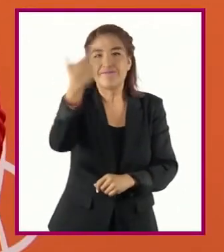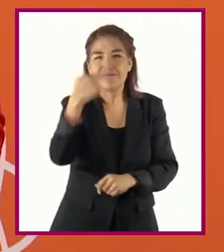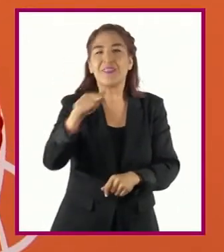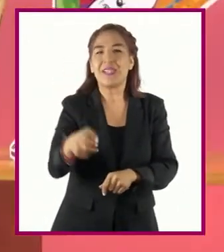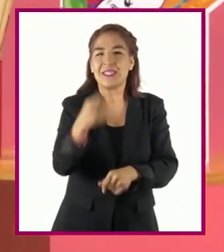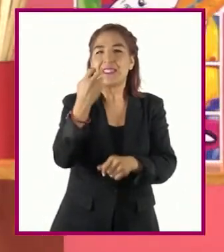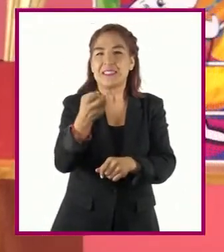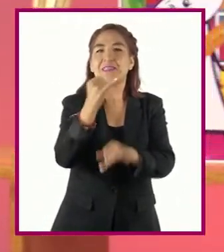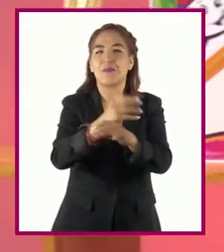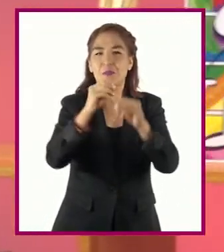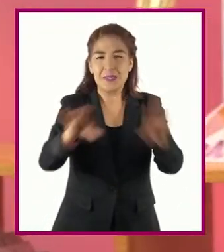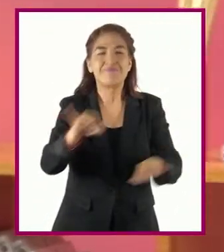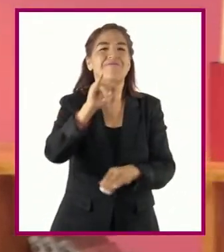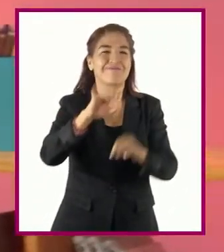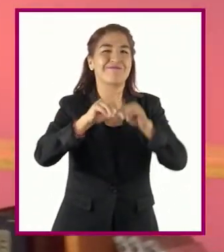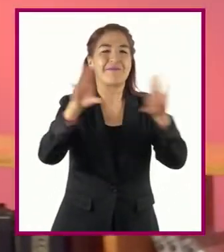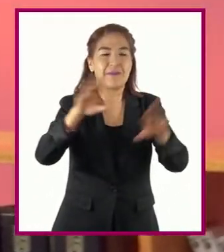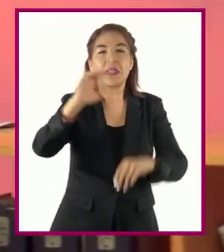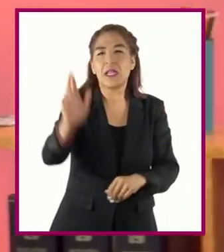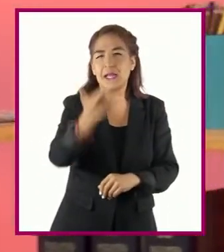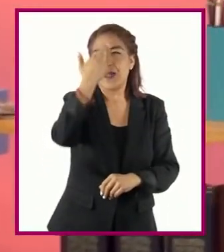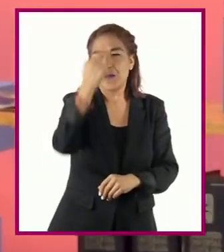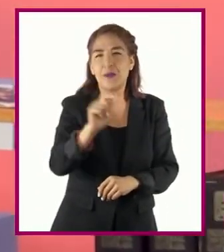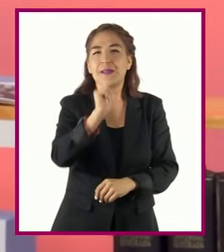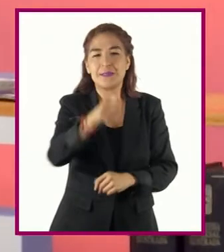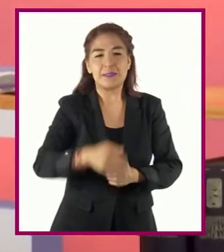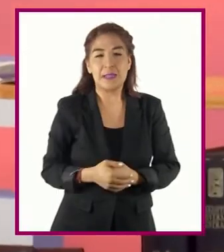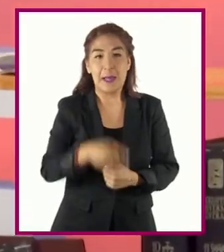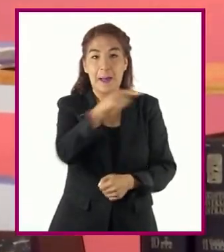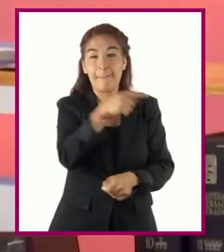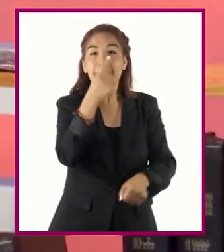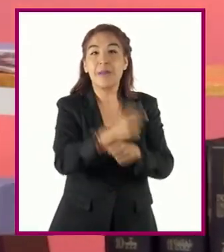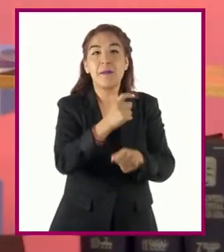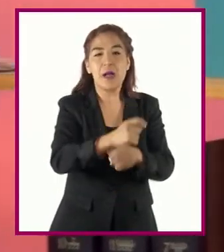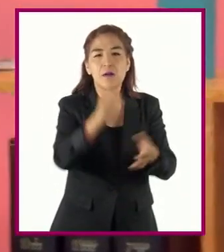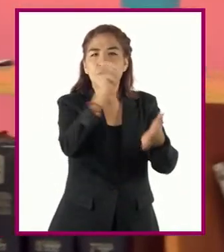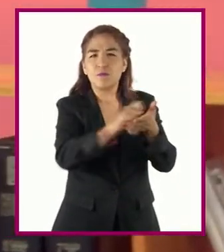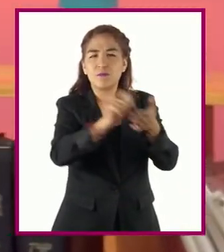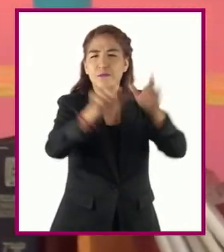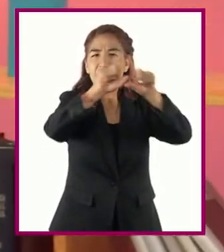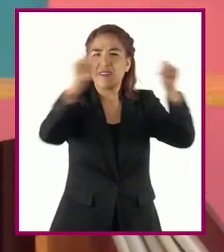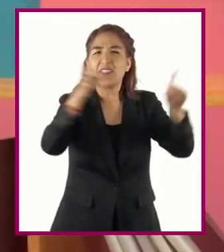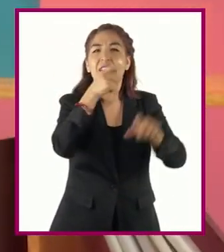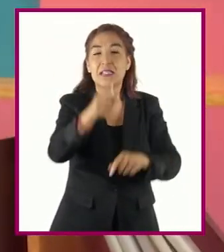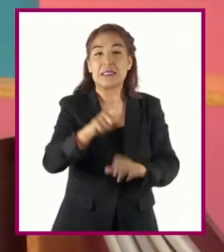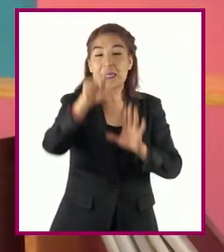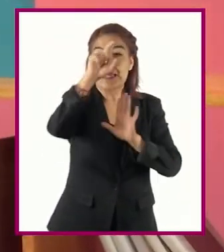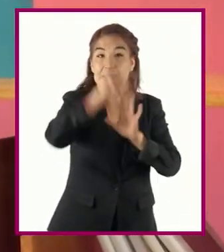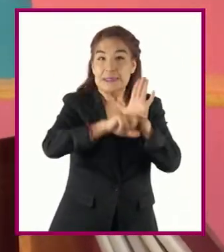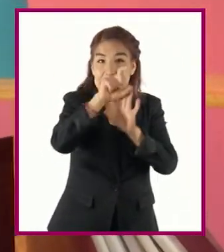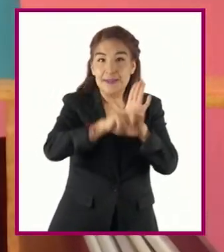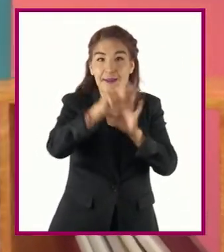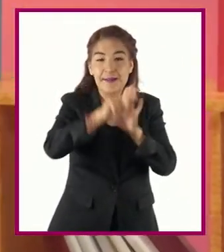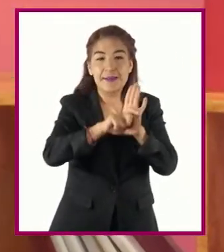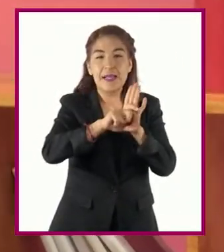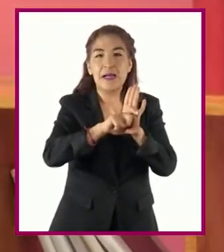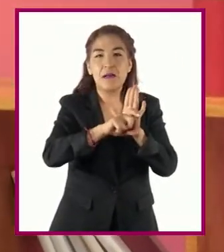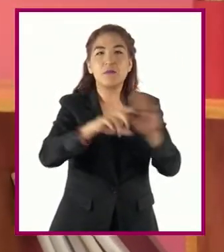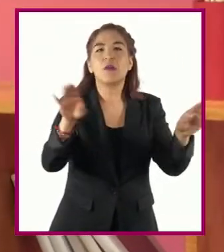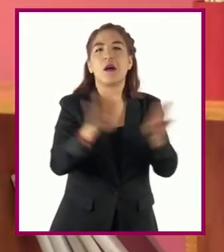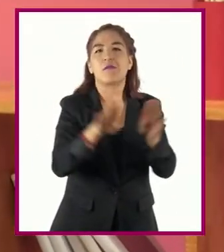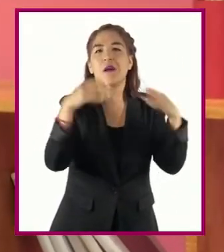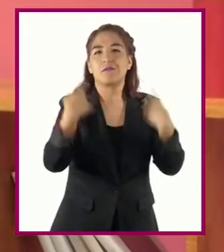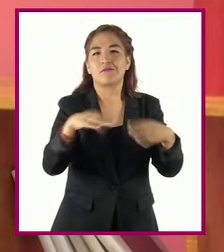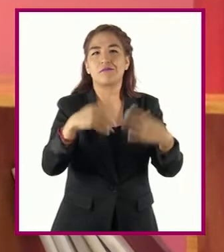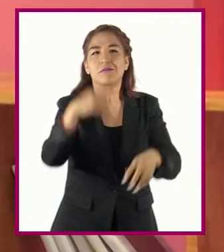textos. Claro, profesora. Recuerdo que en el primer párrafo señala que Instagram da